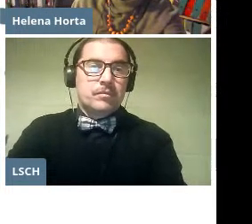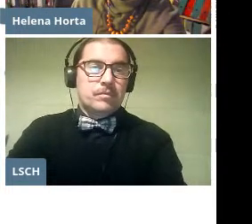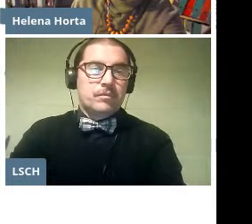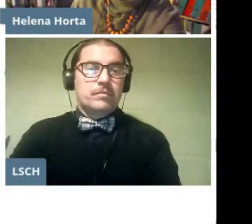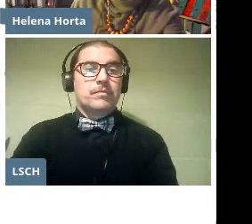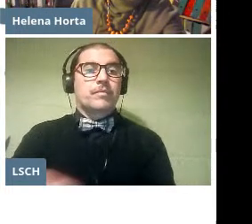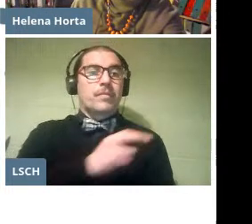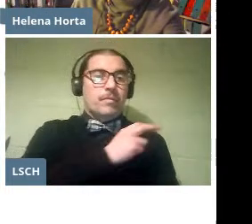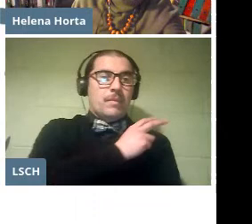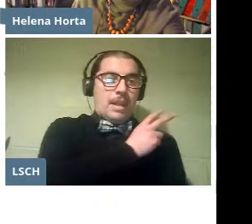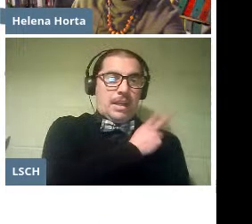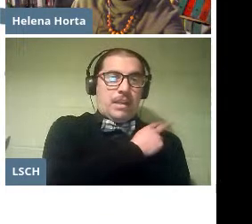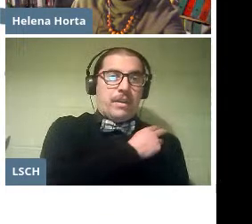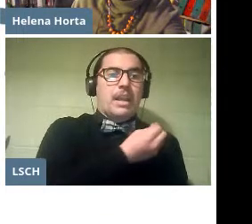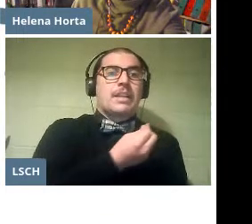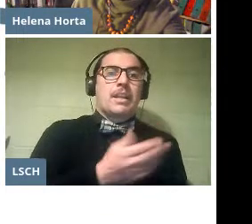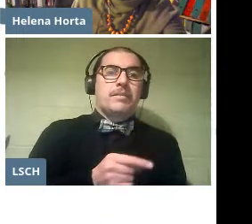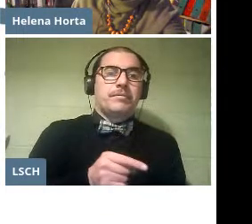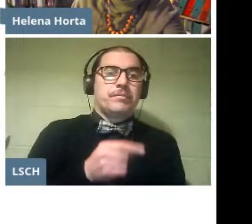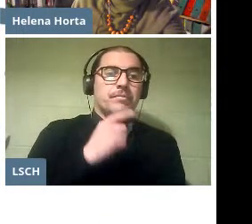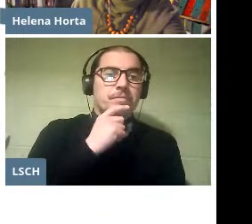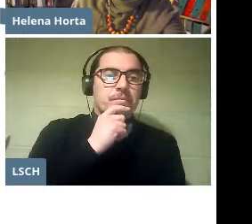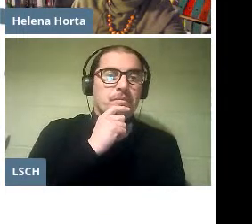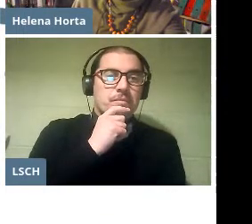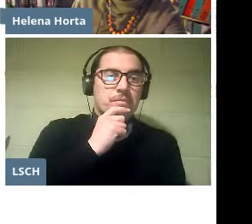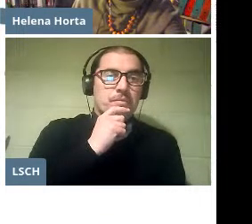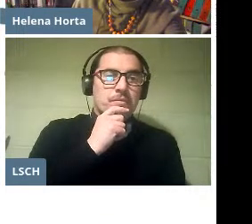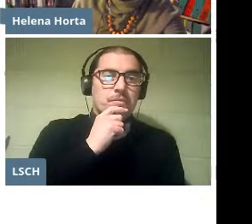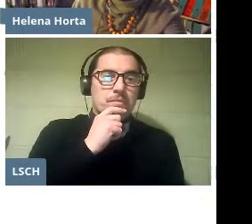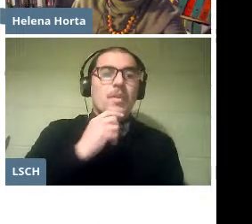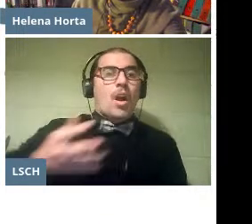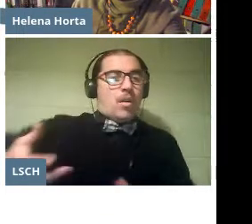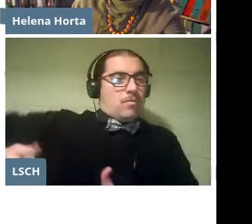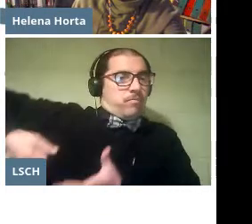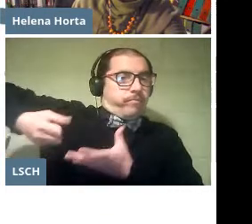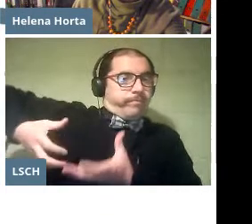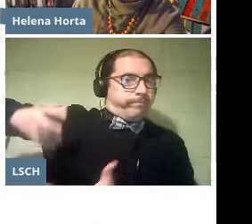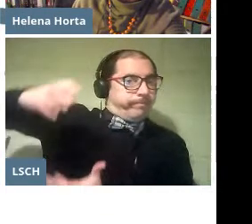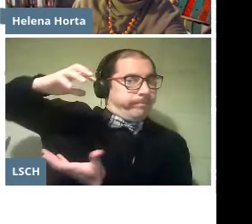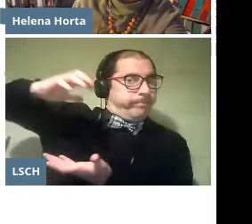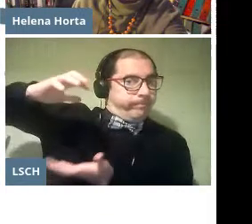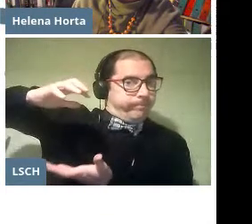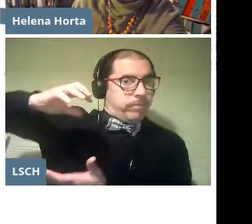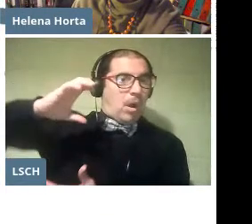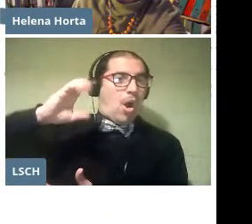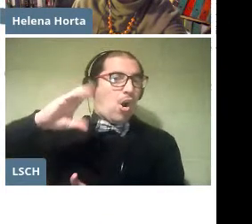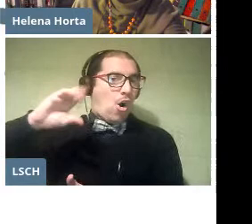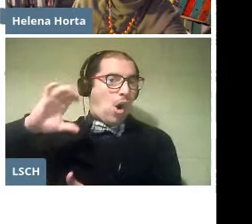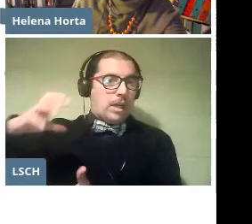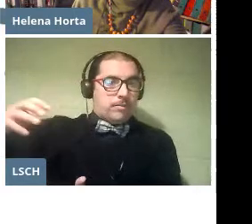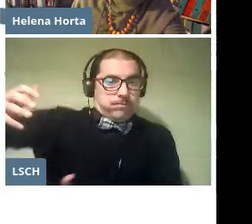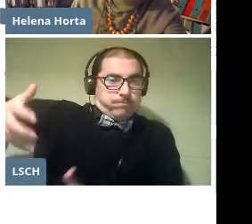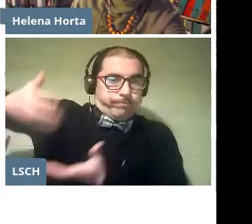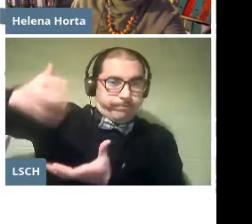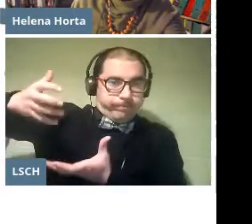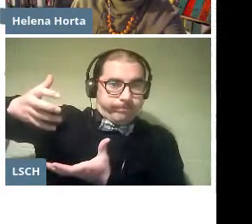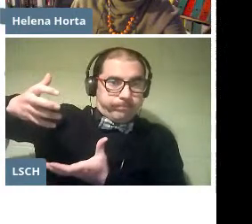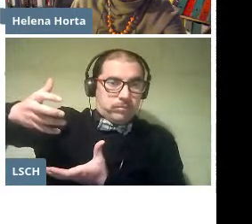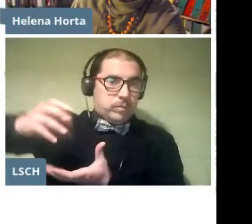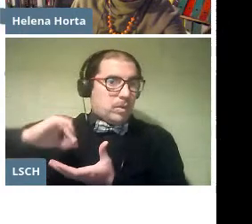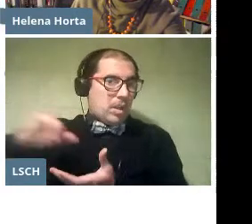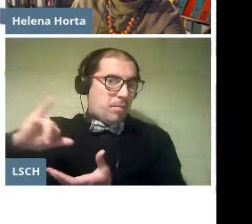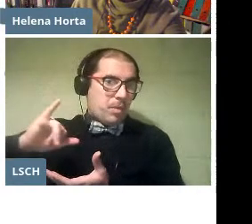local tuviese un buen aprovisionamiento de ese material, de ese vegetal.